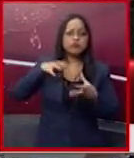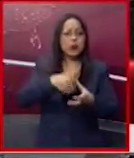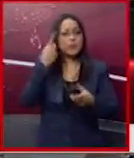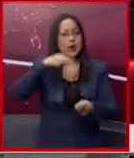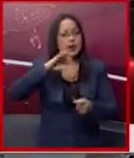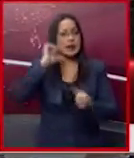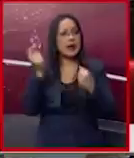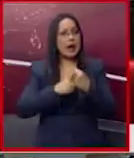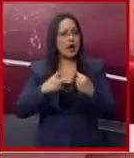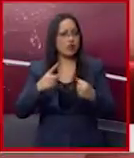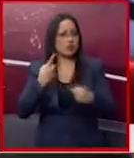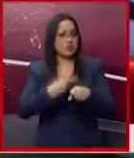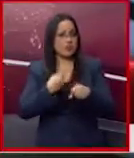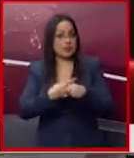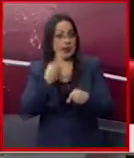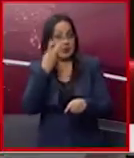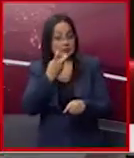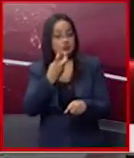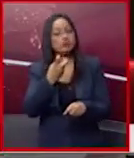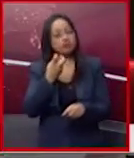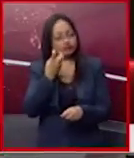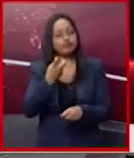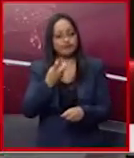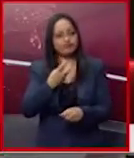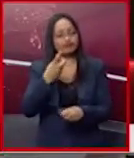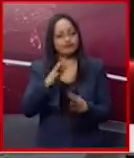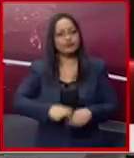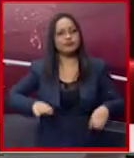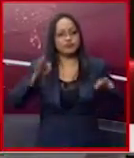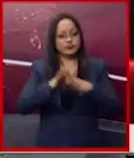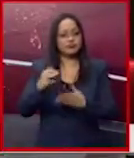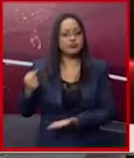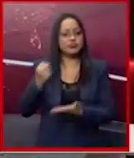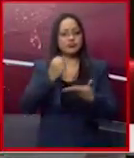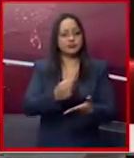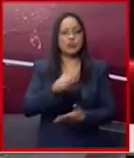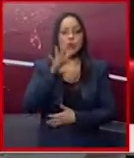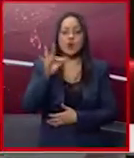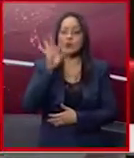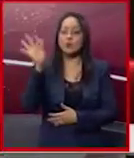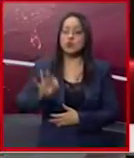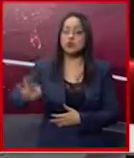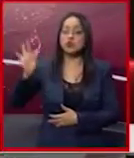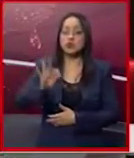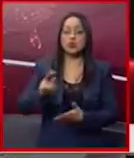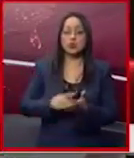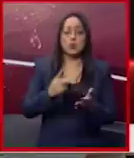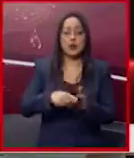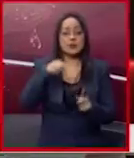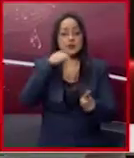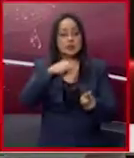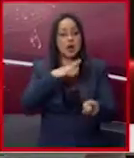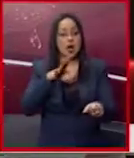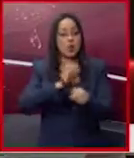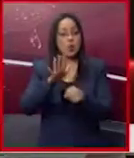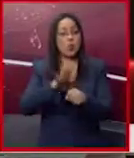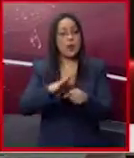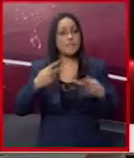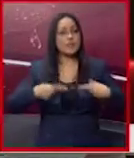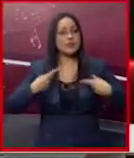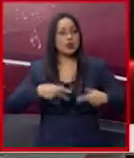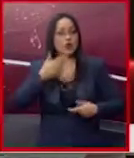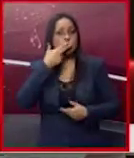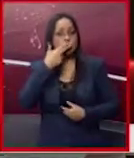una enfermedad como esta, que el 40% de los casos de cáncer de pulmón que se registran en nuestro país son de personas